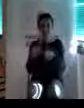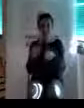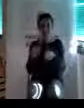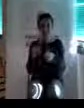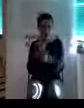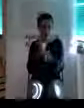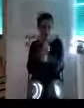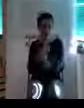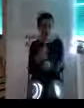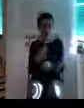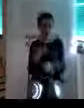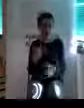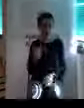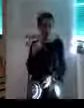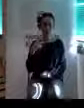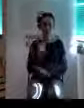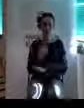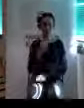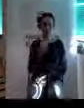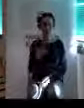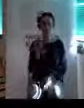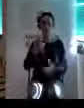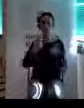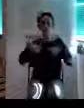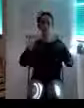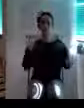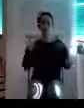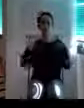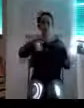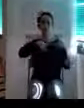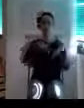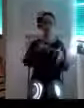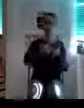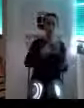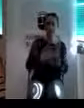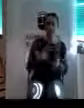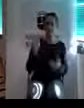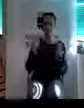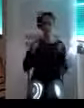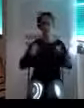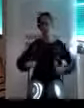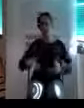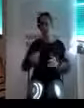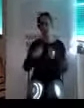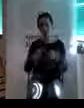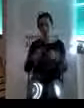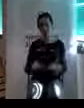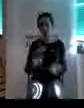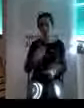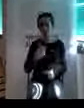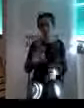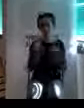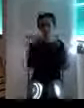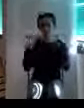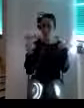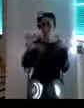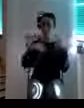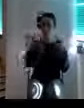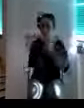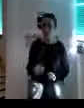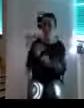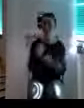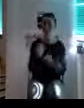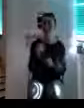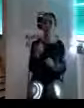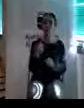del departamento se puso al frente y dijo a los técnicos y resto de personal del departamento me encargo yo de defender os y los trabajadores del